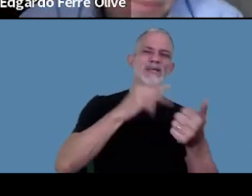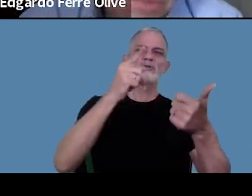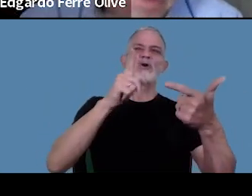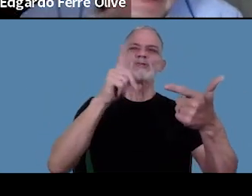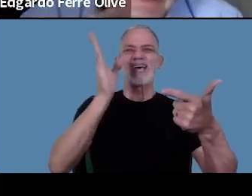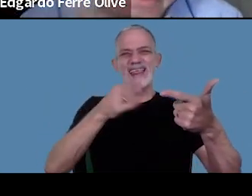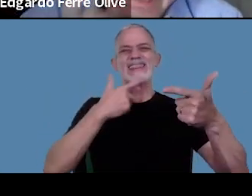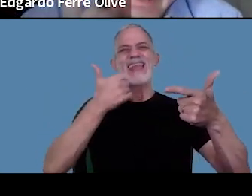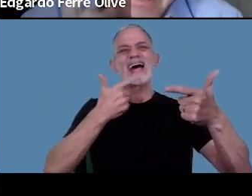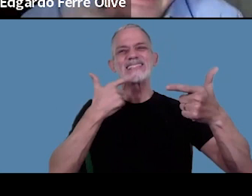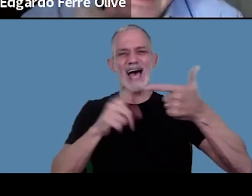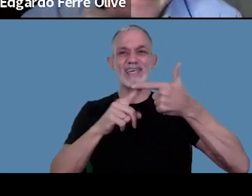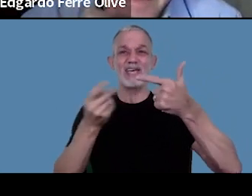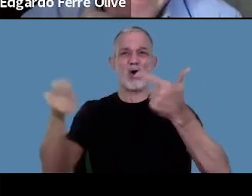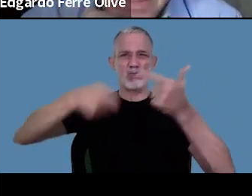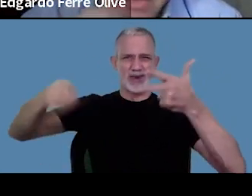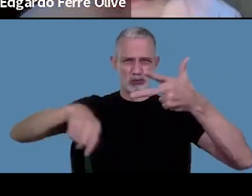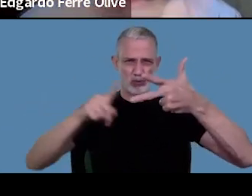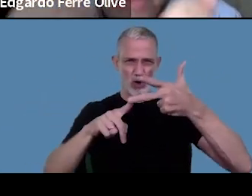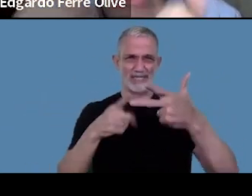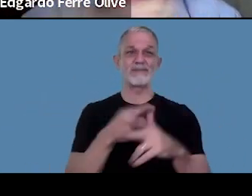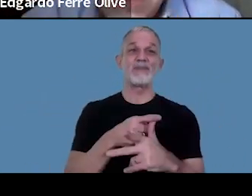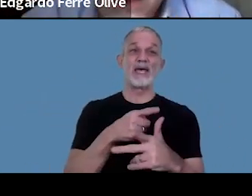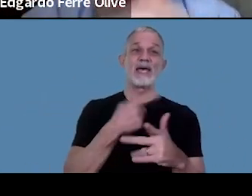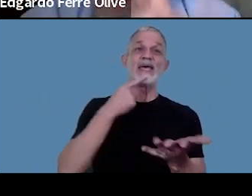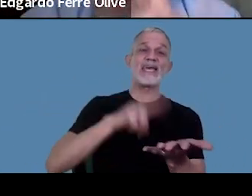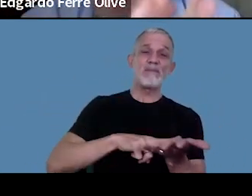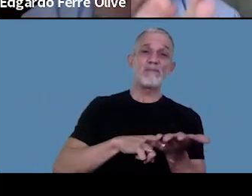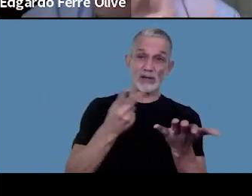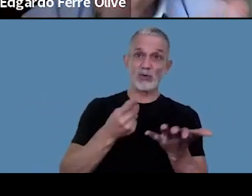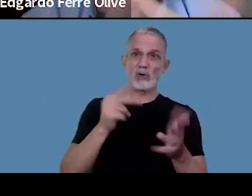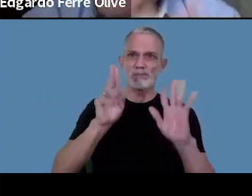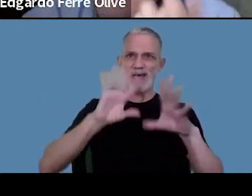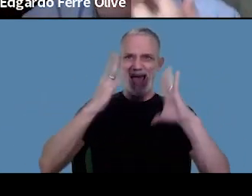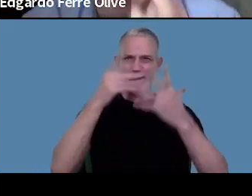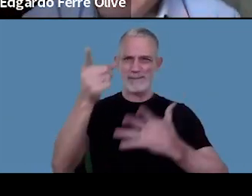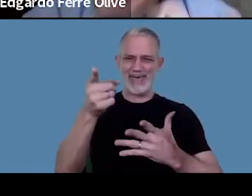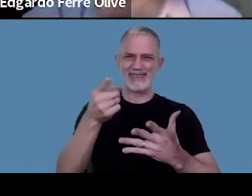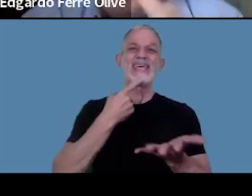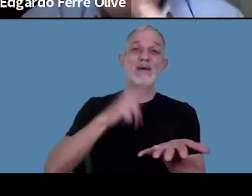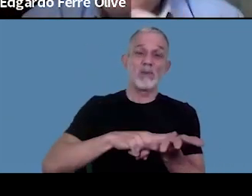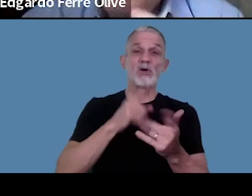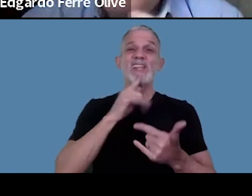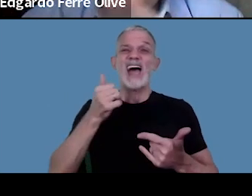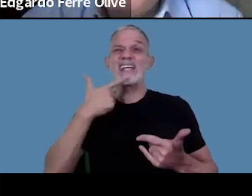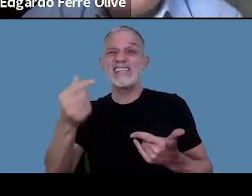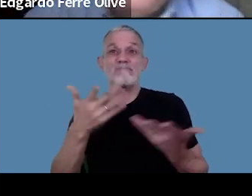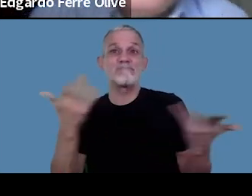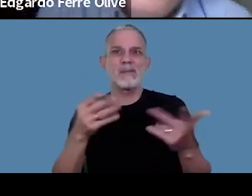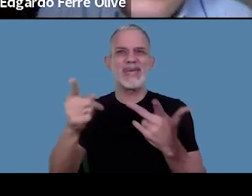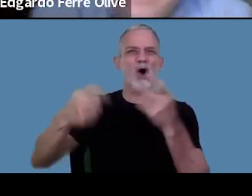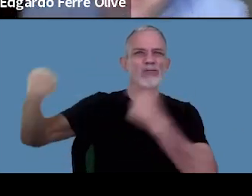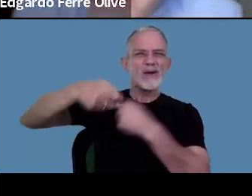El impuesto ambiental tiene una característica también, el tributo ambiental. Que tenemos el impuesto ambiental, la tasa ambiental y las contribuciones, pero